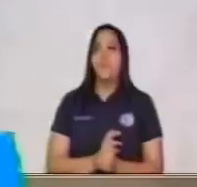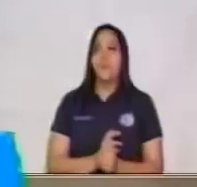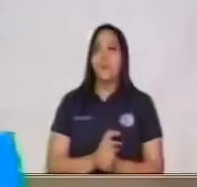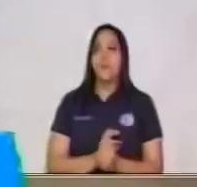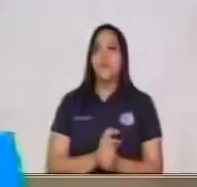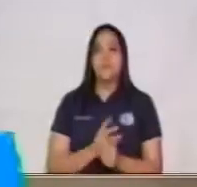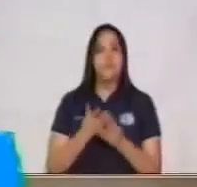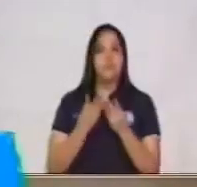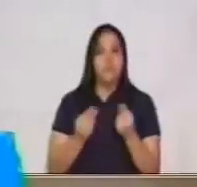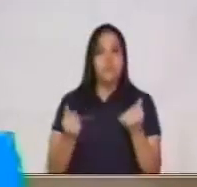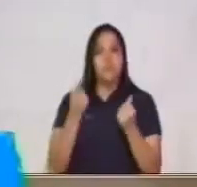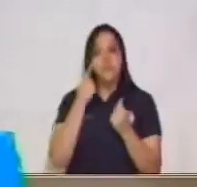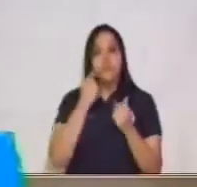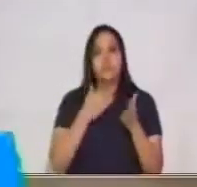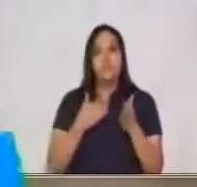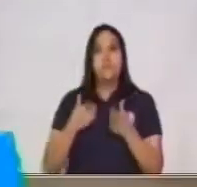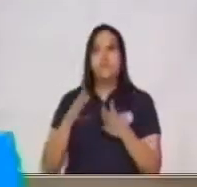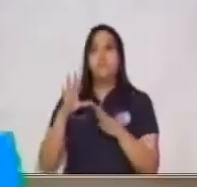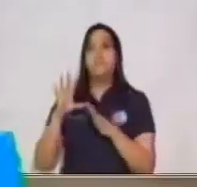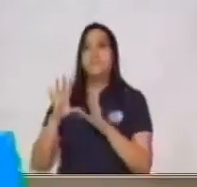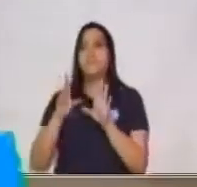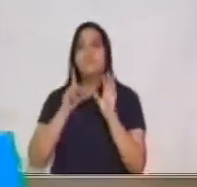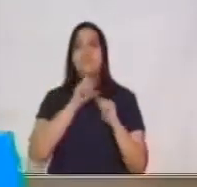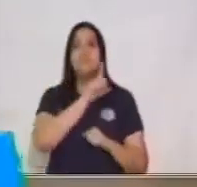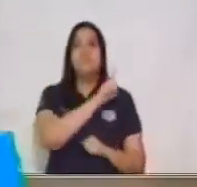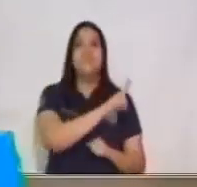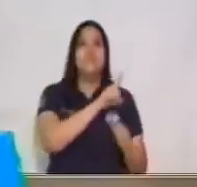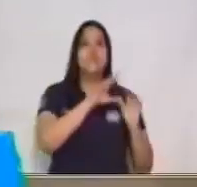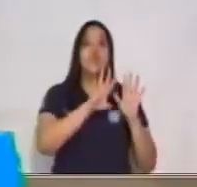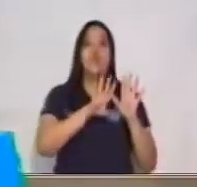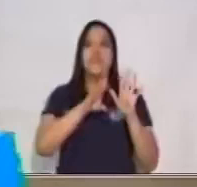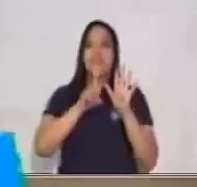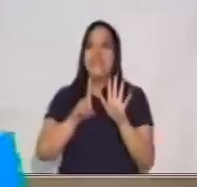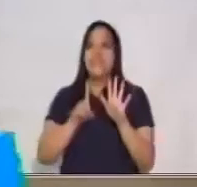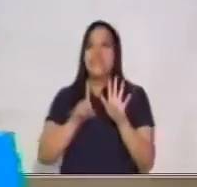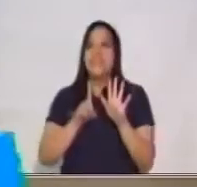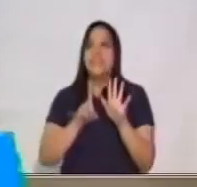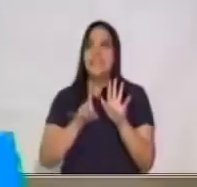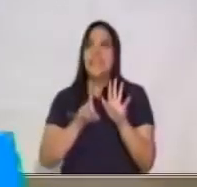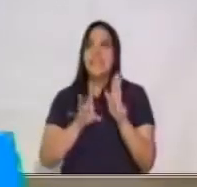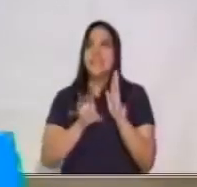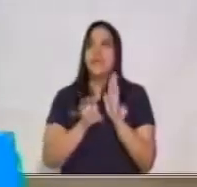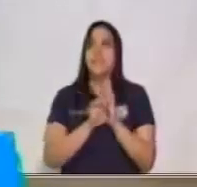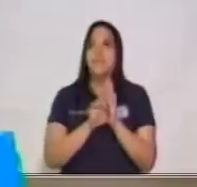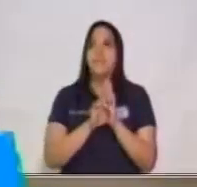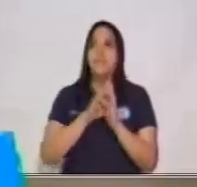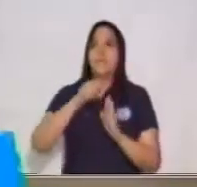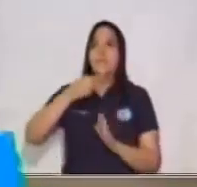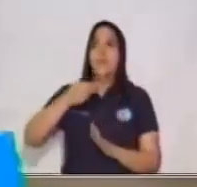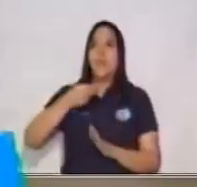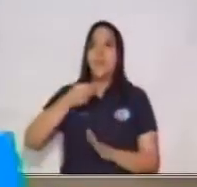ir resolviendo cada operación. 14 al cuadrado, 196. 703 al cuadrado,